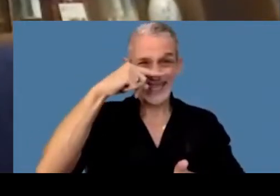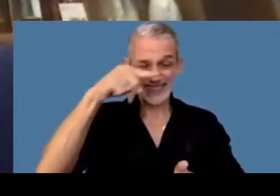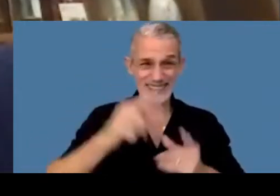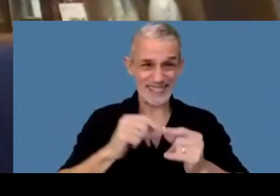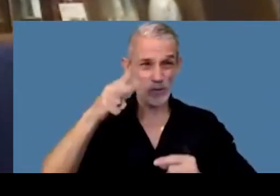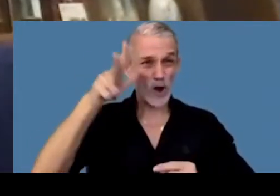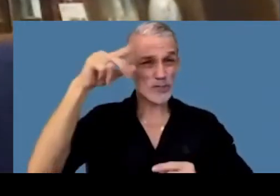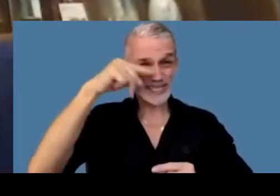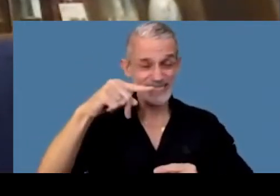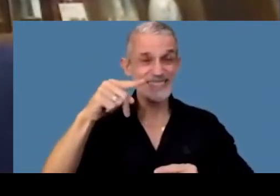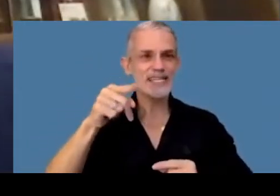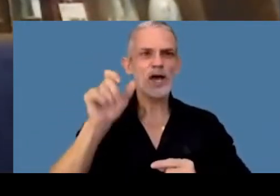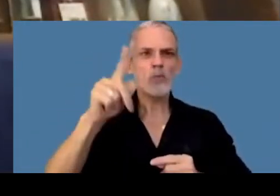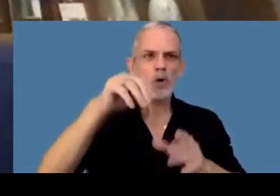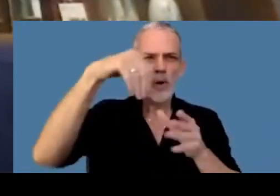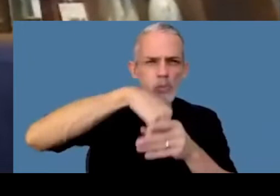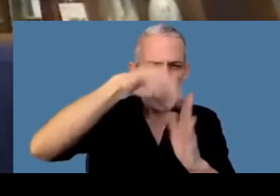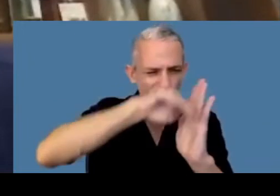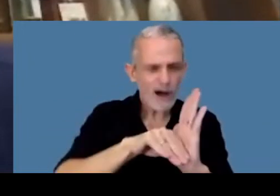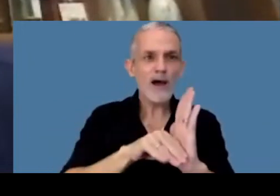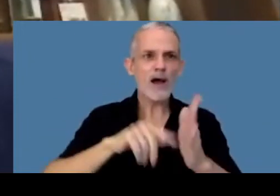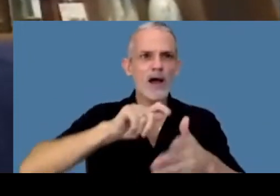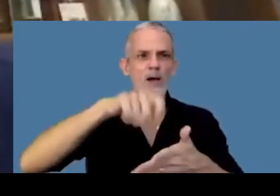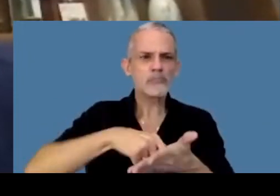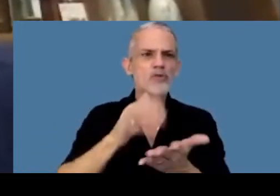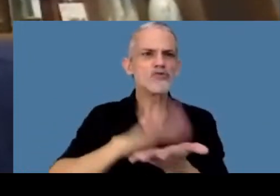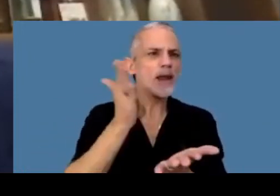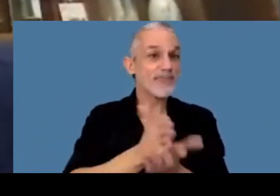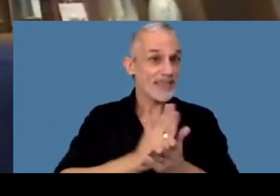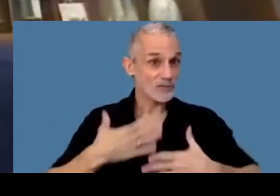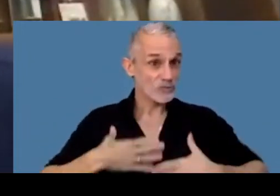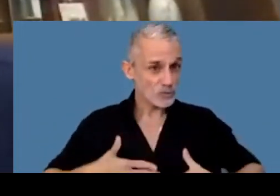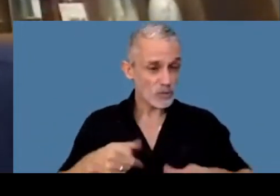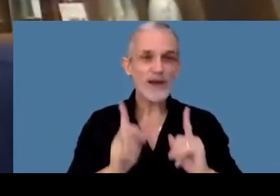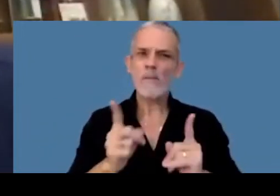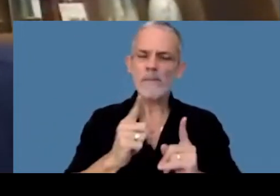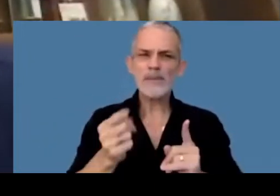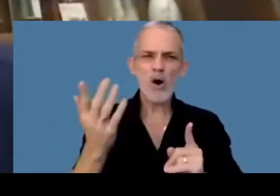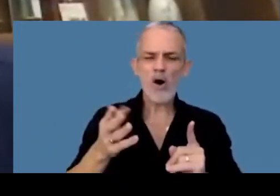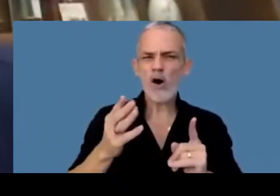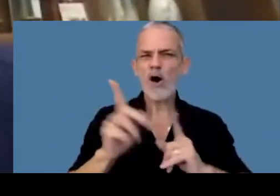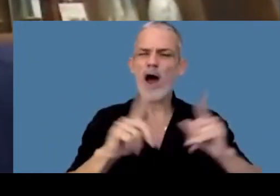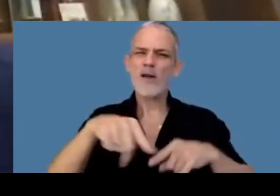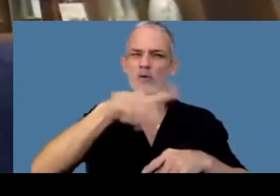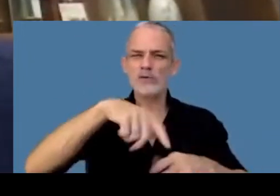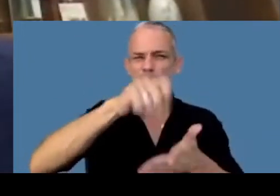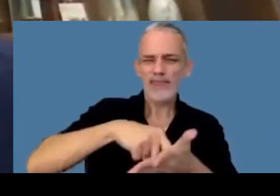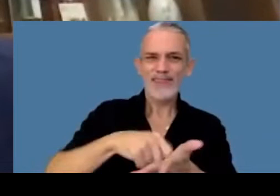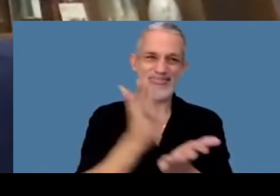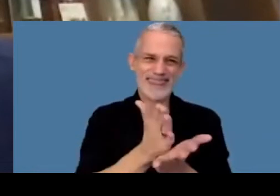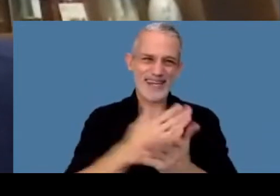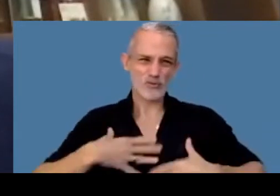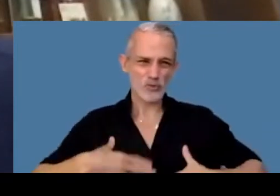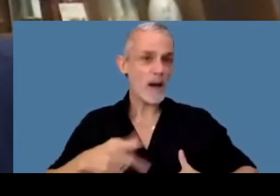función del contenido de los convenios de derechos humanos, como un par de esos convenios de derechos humanos que están en el